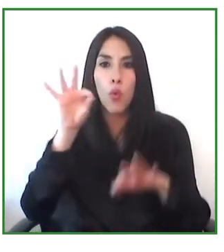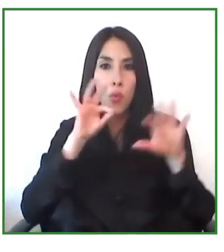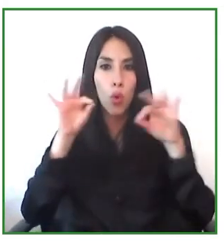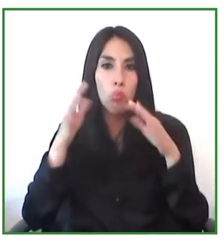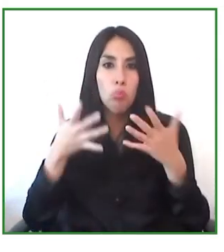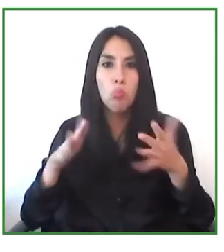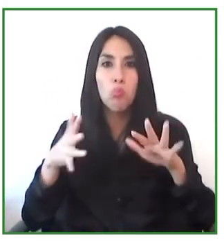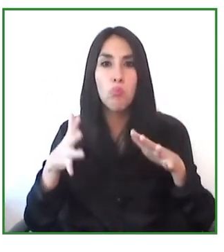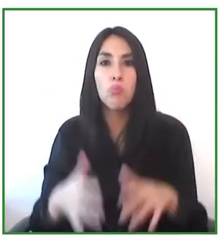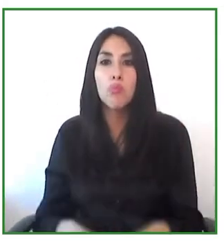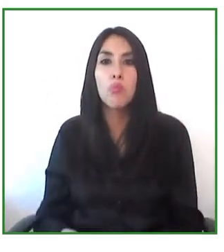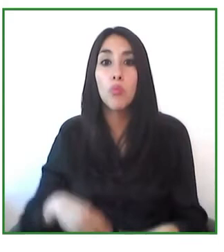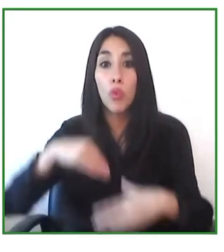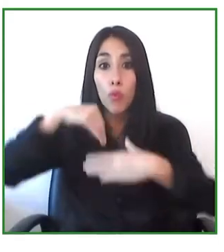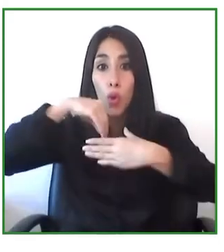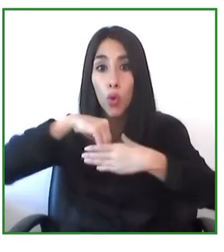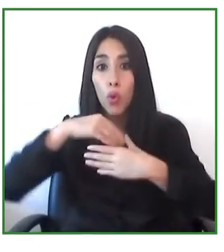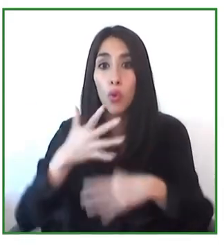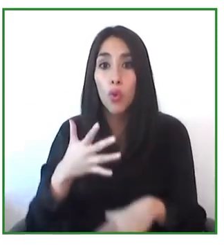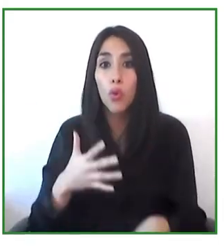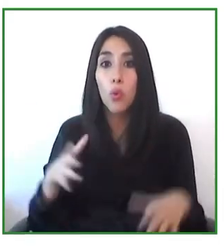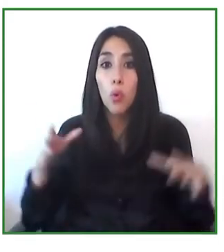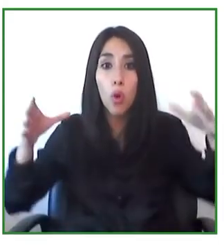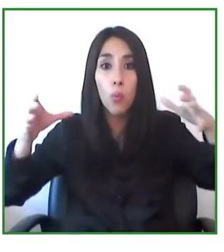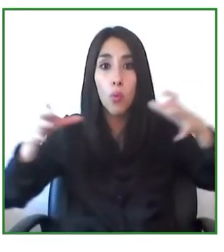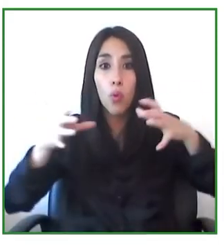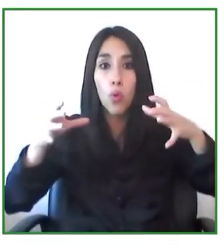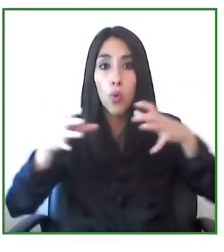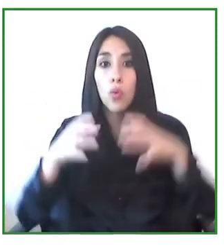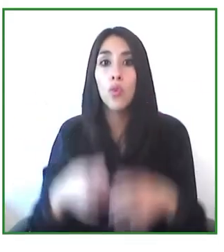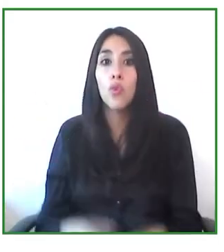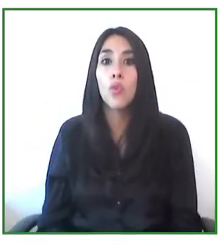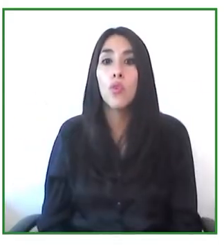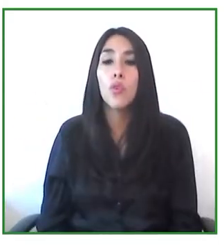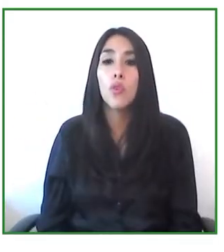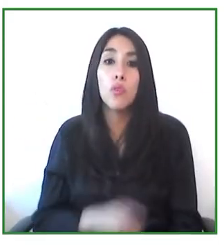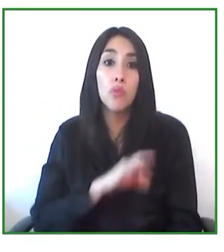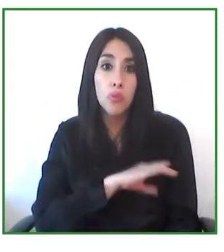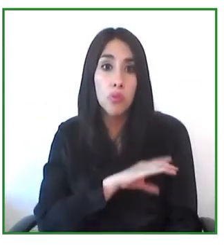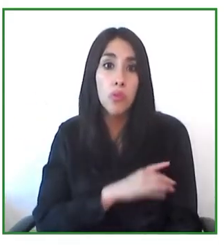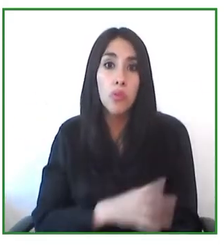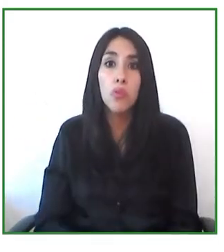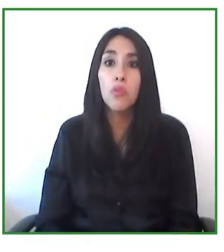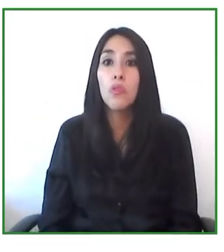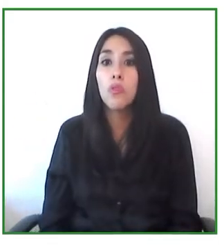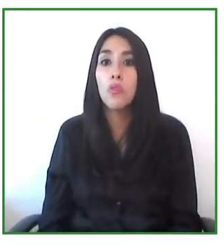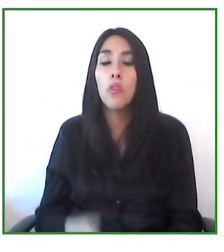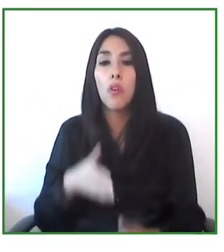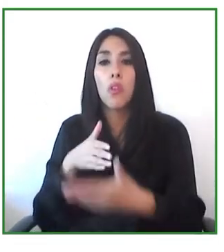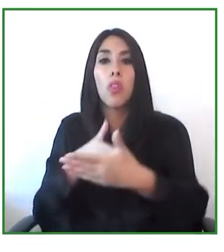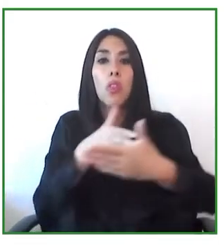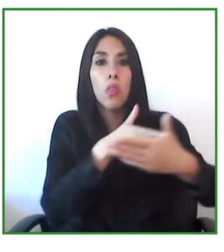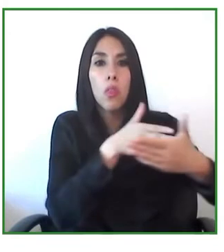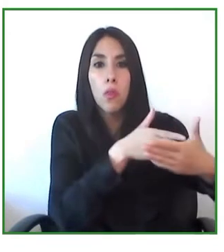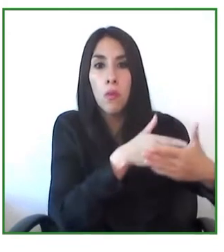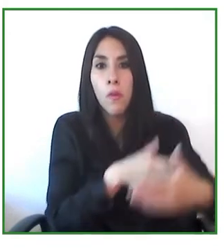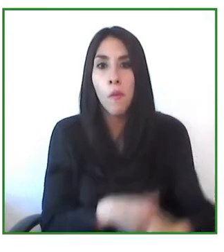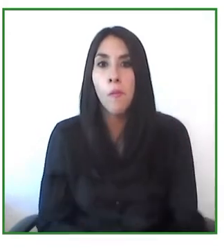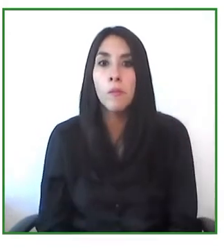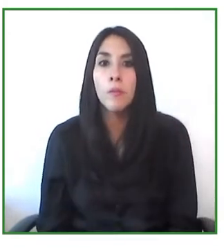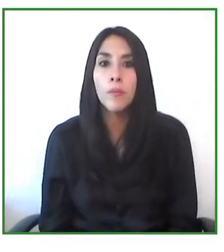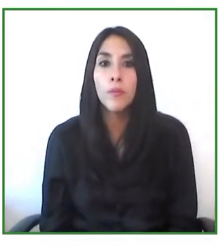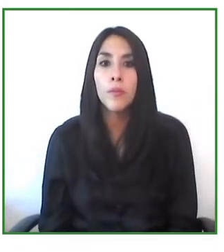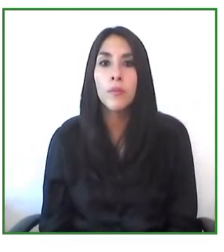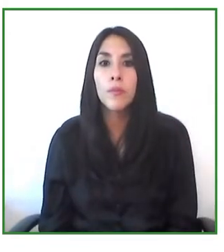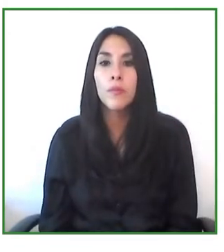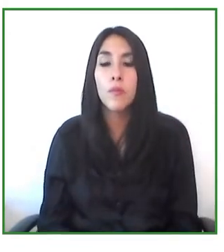población de Chile, de alrededor de 15 millones de habitantes en ese entonces, la cual estimé ahora ya actualmente en unos 16